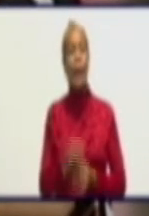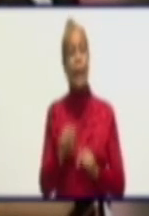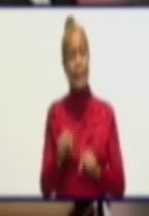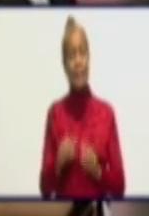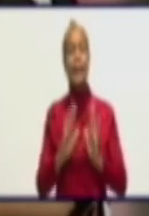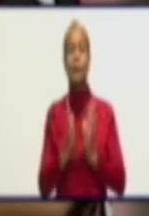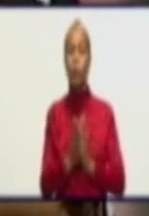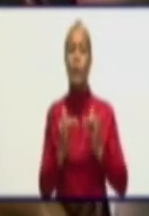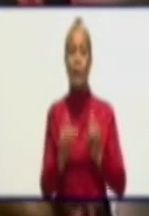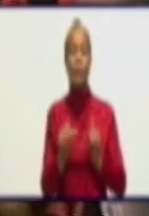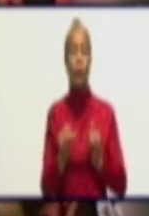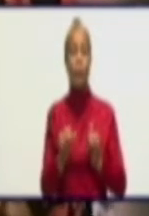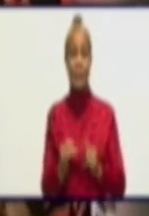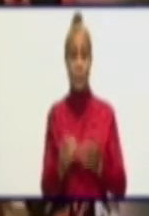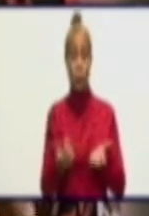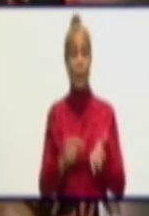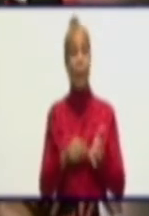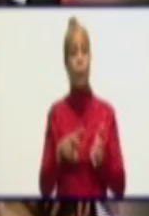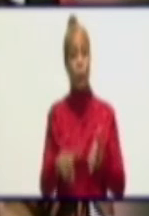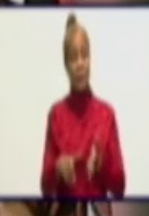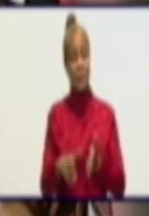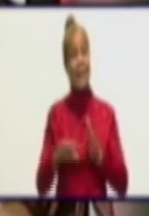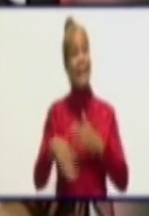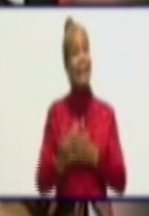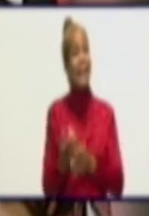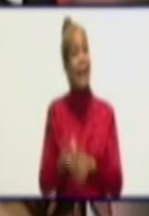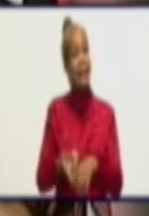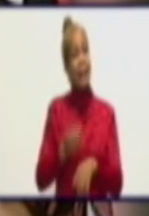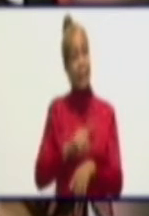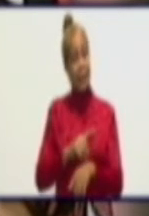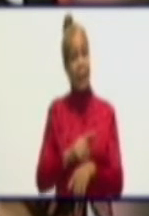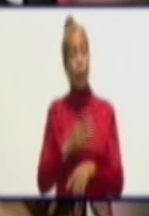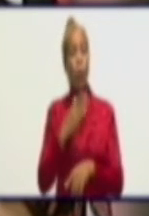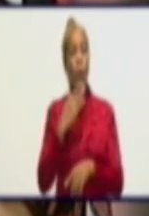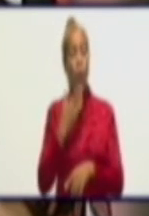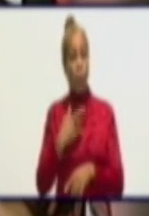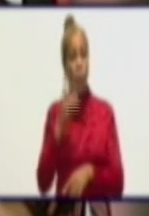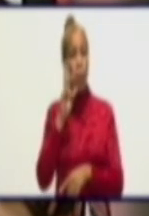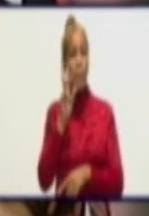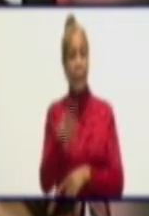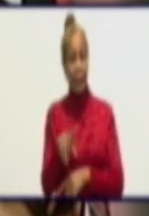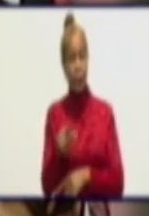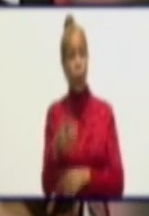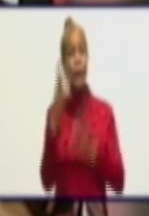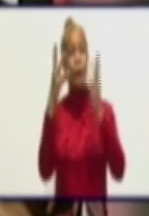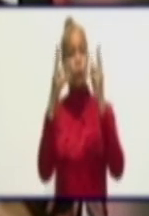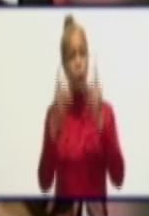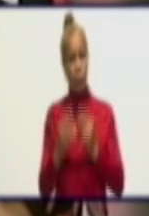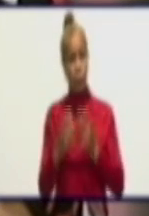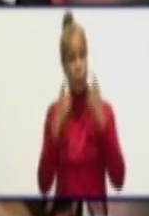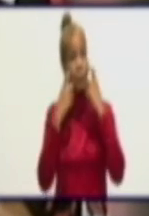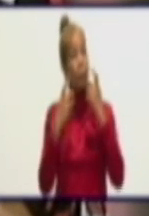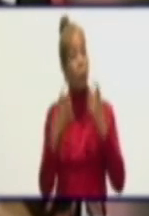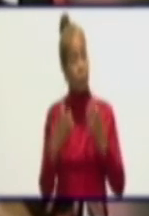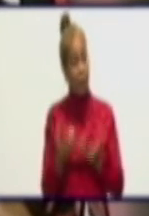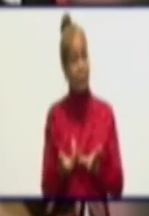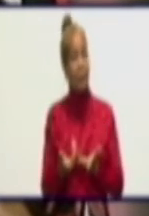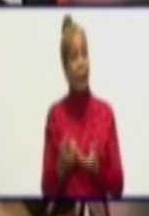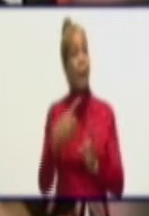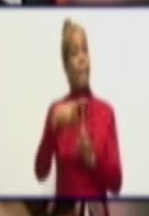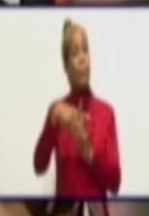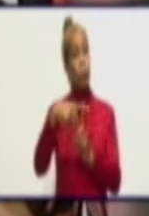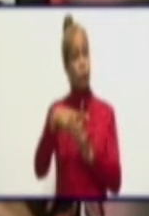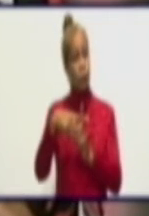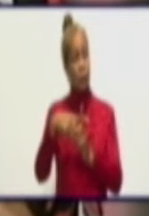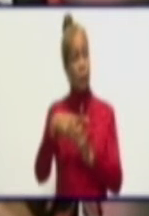la situación epidemiológica de la provincia. Como ven, hoy hay un número importante de casos con relación al día de ayer, o